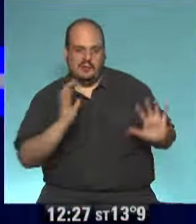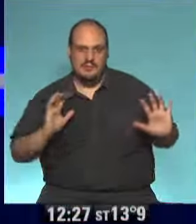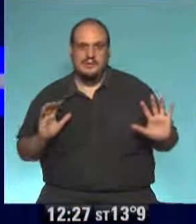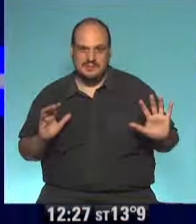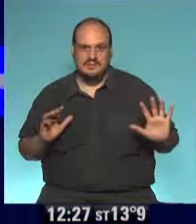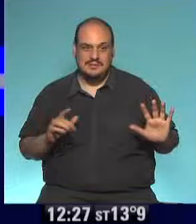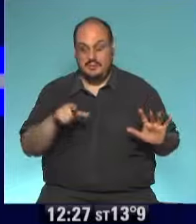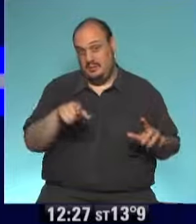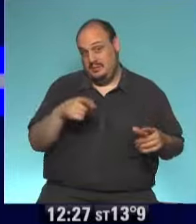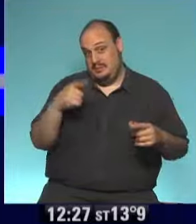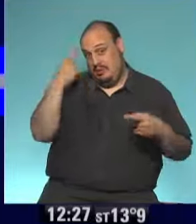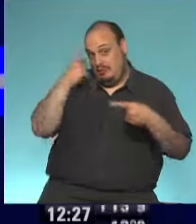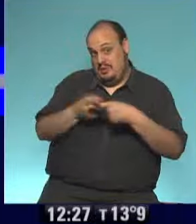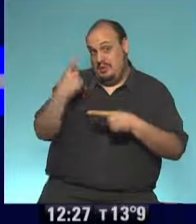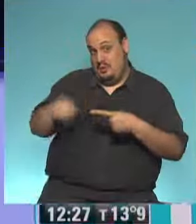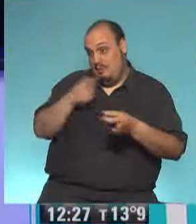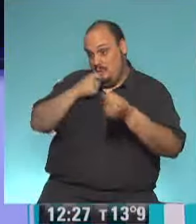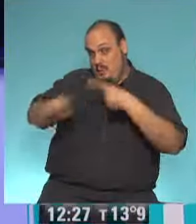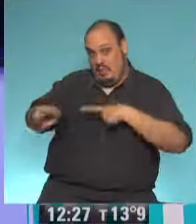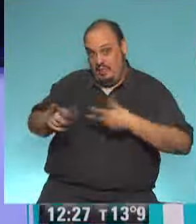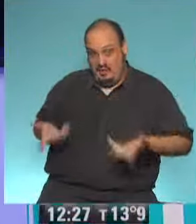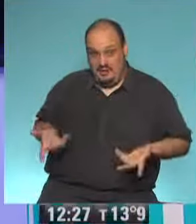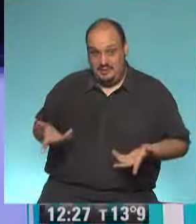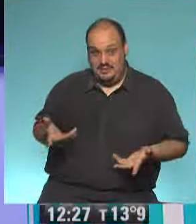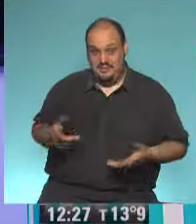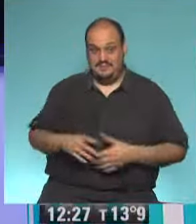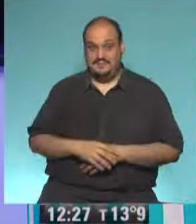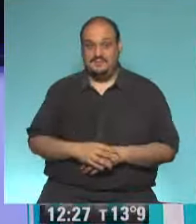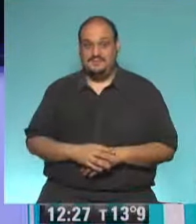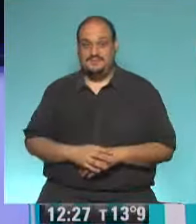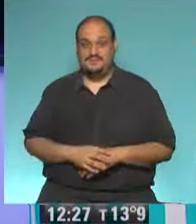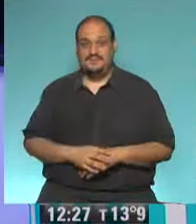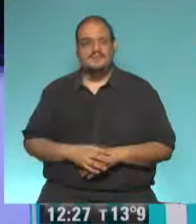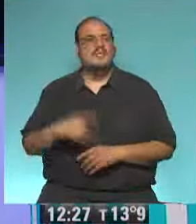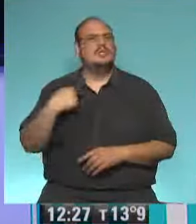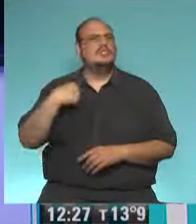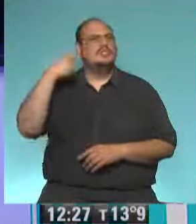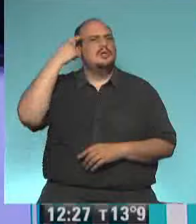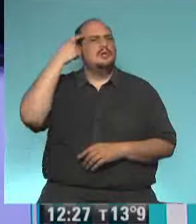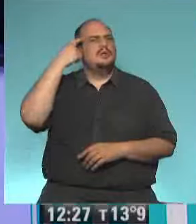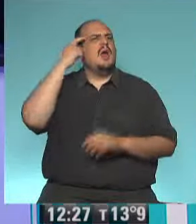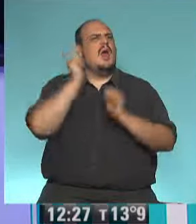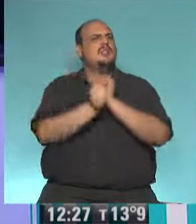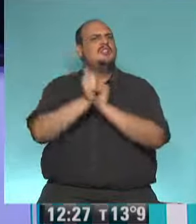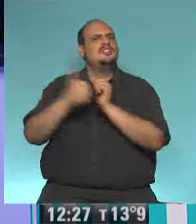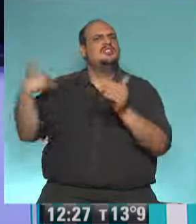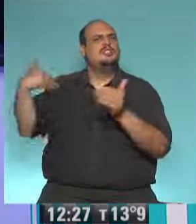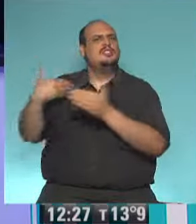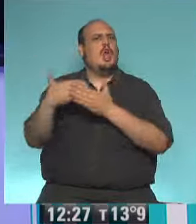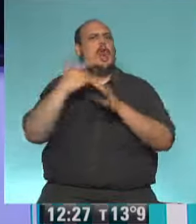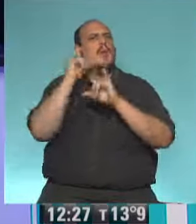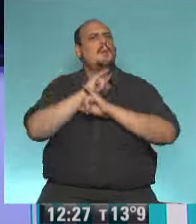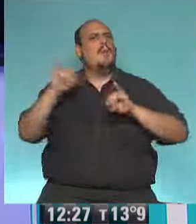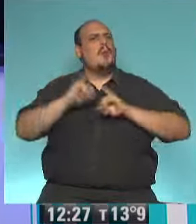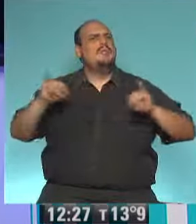mostrar porque el objetivo justamente es el de vender. Yo me pregunto, ¿cómo fueron las publicidades en la historia? ¿Cómo fueron